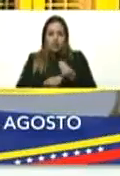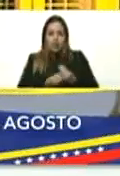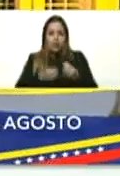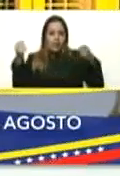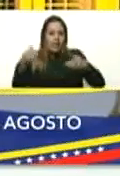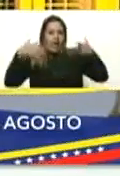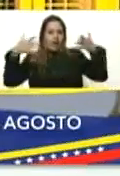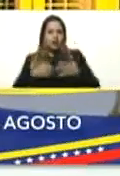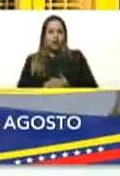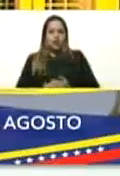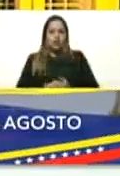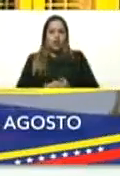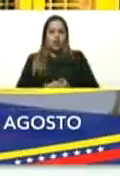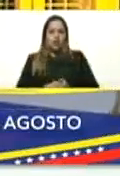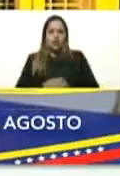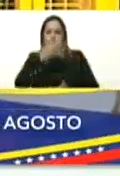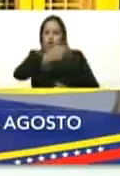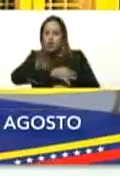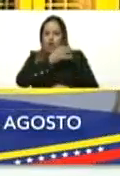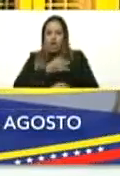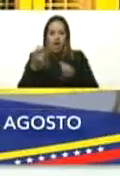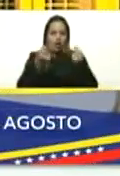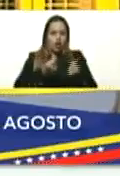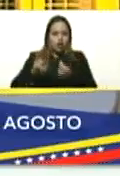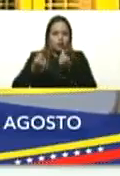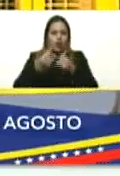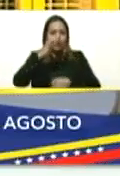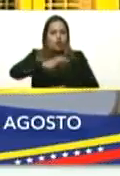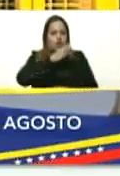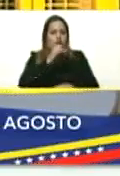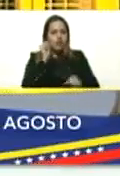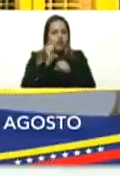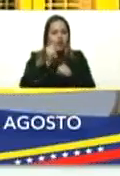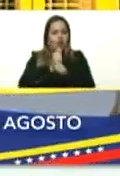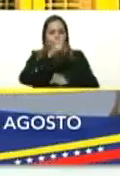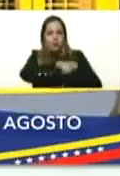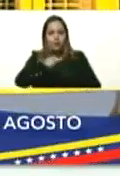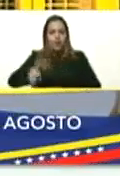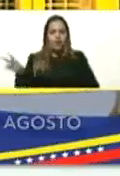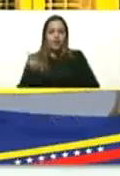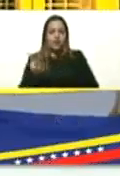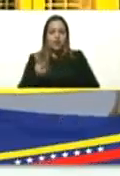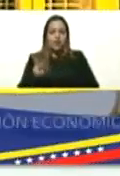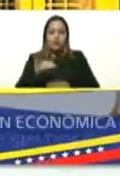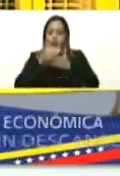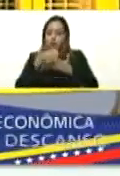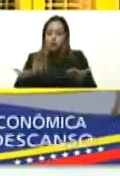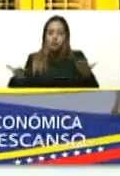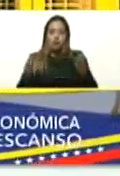milagro socioeconómico, sociolaboral de la clase obrera venezolana para el país.